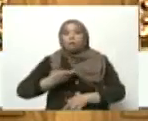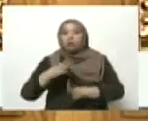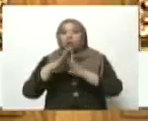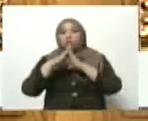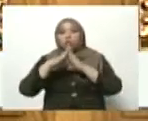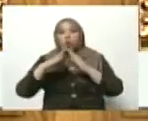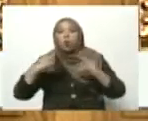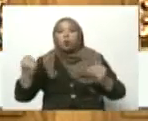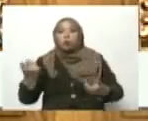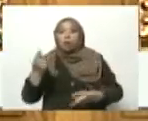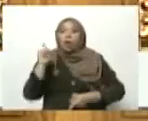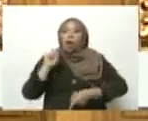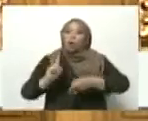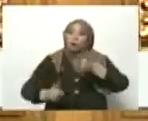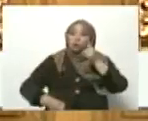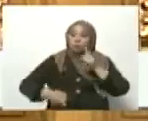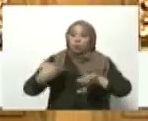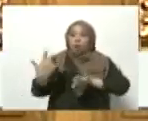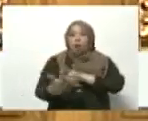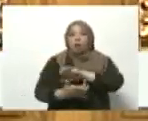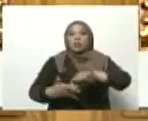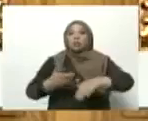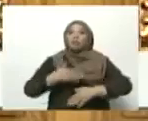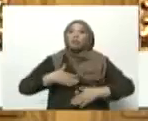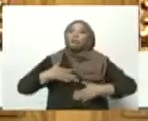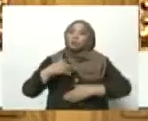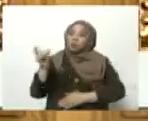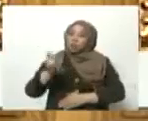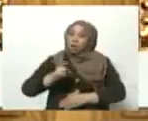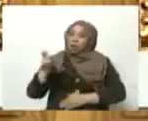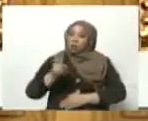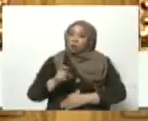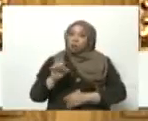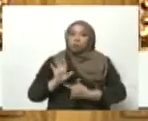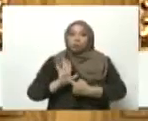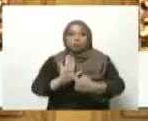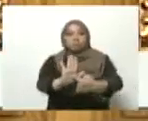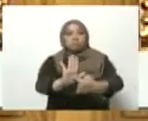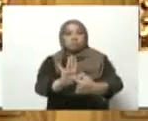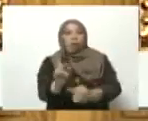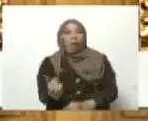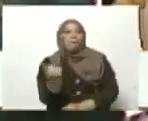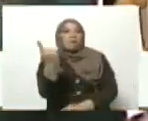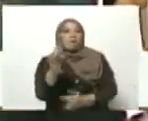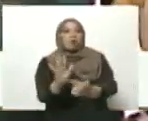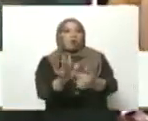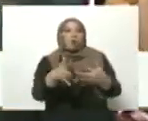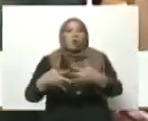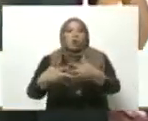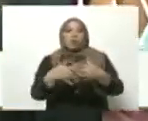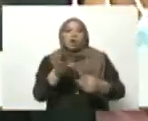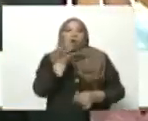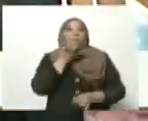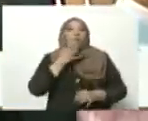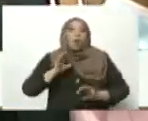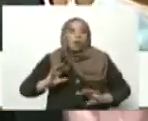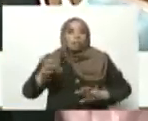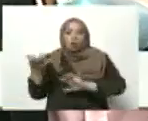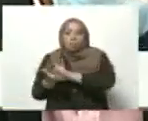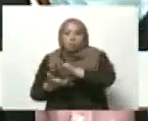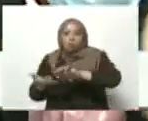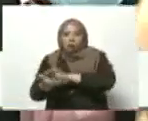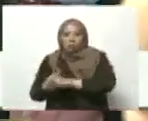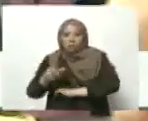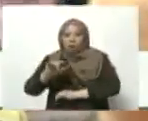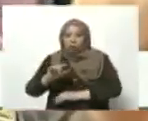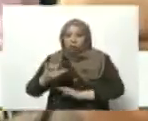es, hay maneras de hacer las cosas sin necesidad de aparecer nosotros primero. Ese es el criterio. Entonces, el señor